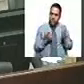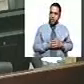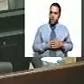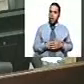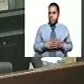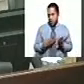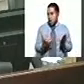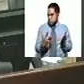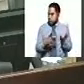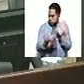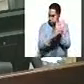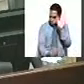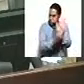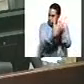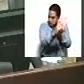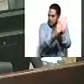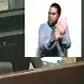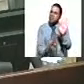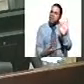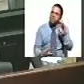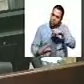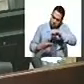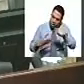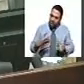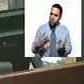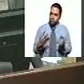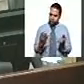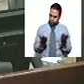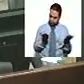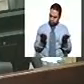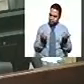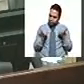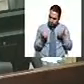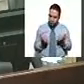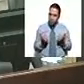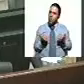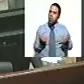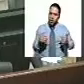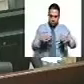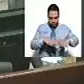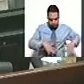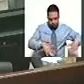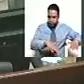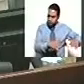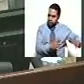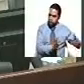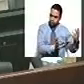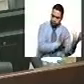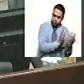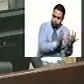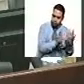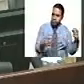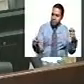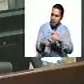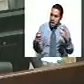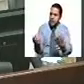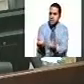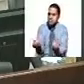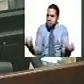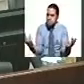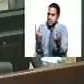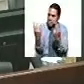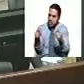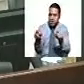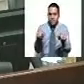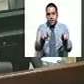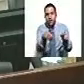Establecer estos otros cuatro bienes sociales: espacio público, parques y áreas verdes, centros